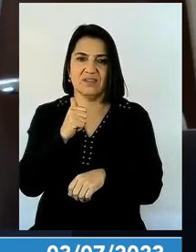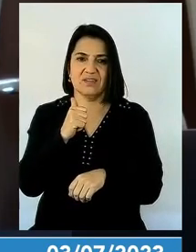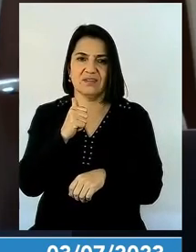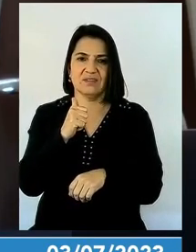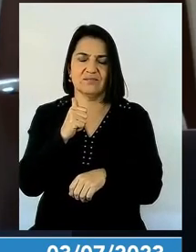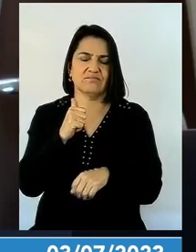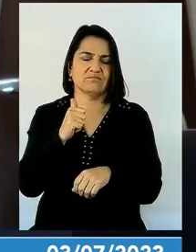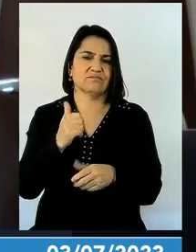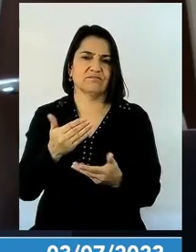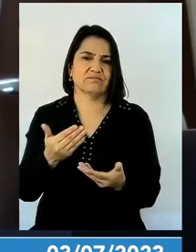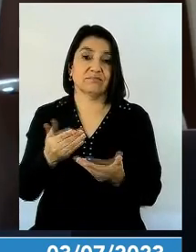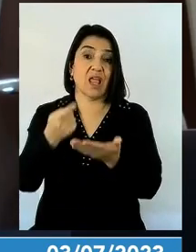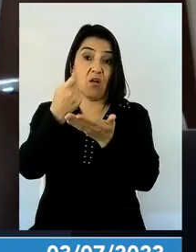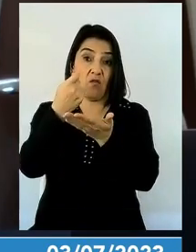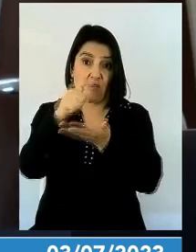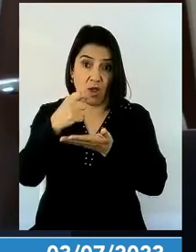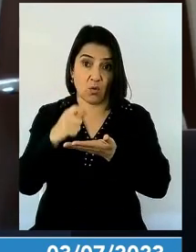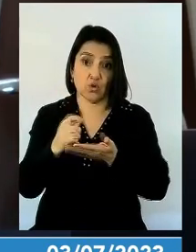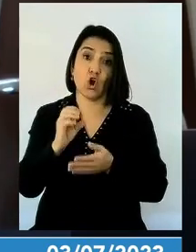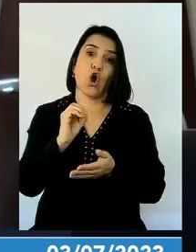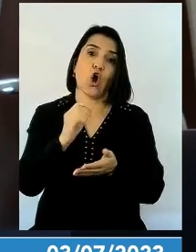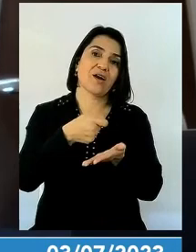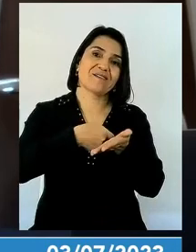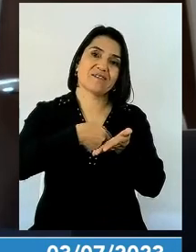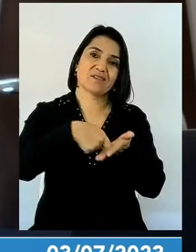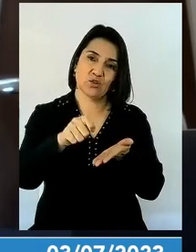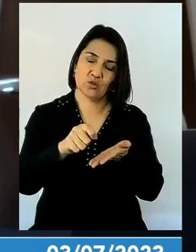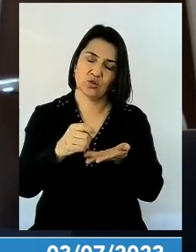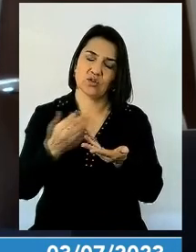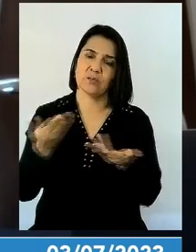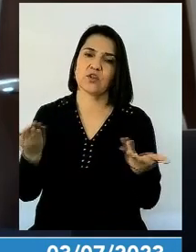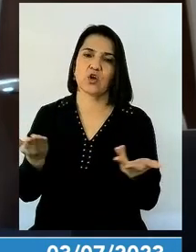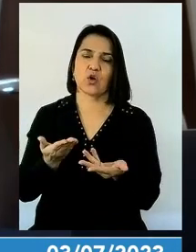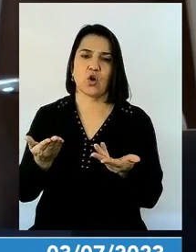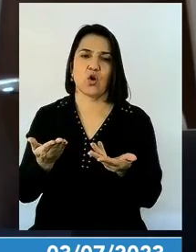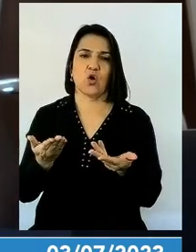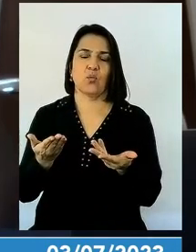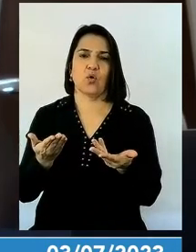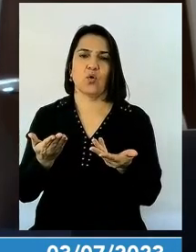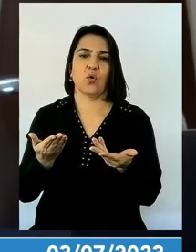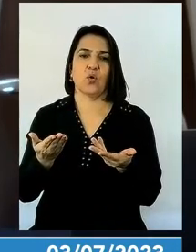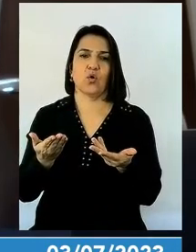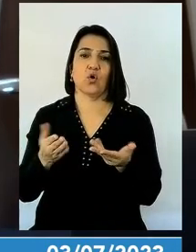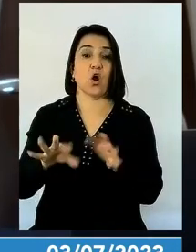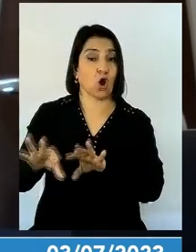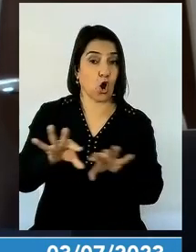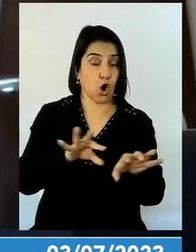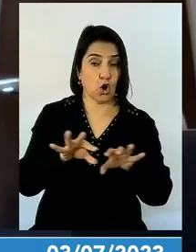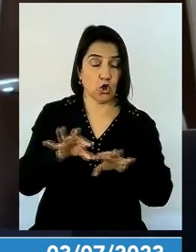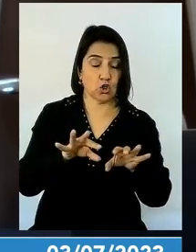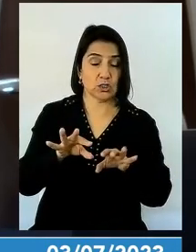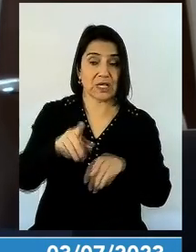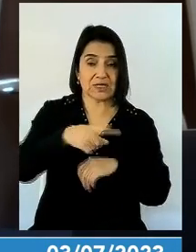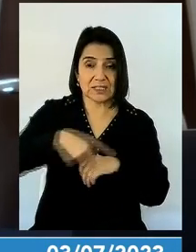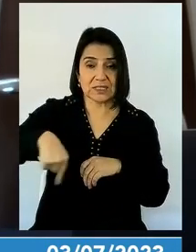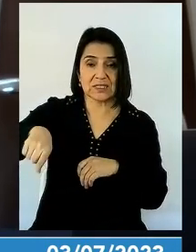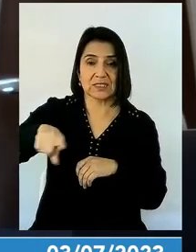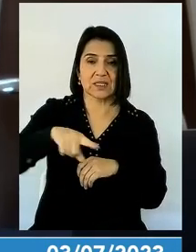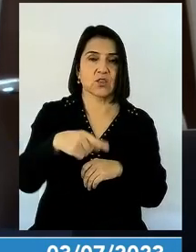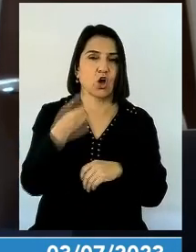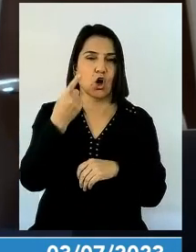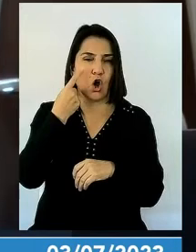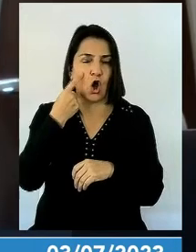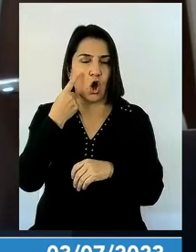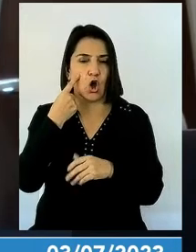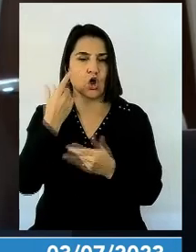o el reconocimiento como aquellos implementos que se conocen de manera más